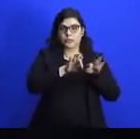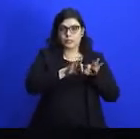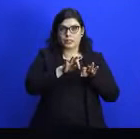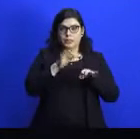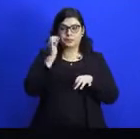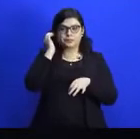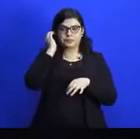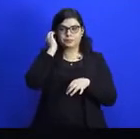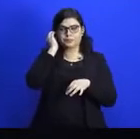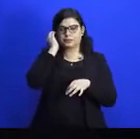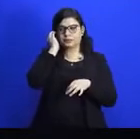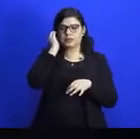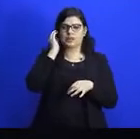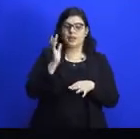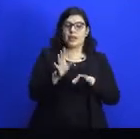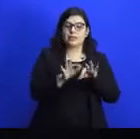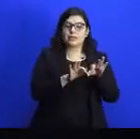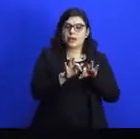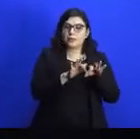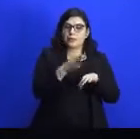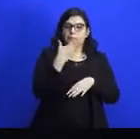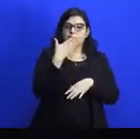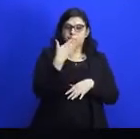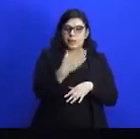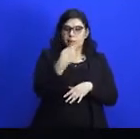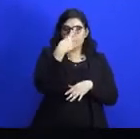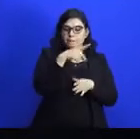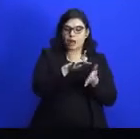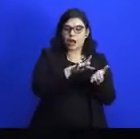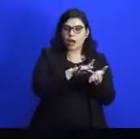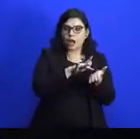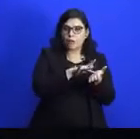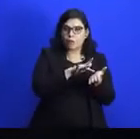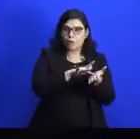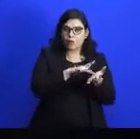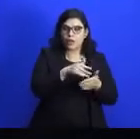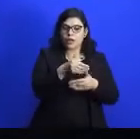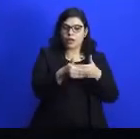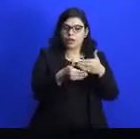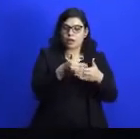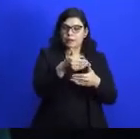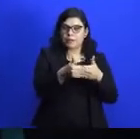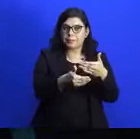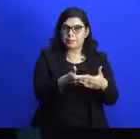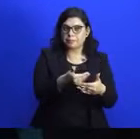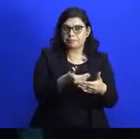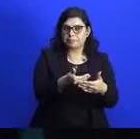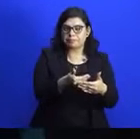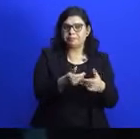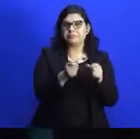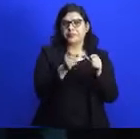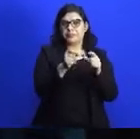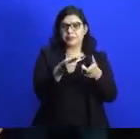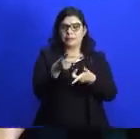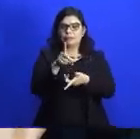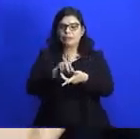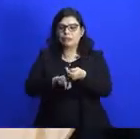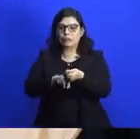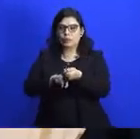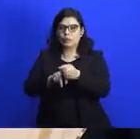generar trabajos dignos y apoyarlos en su crecimiento personal, tanto personal como en lo